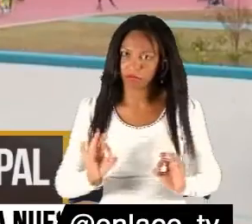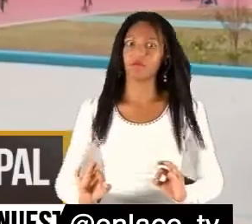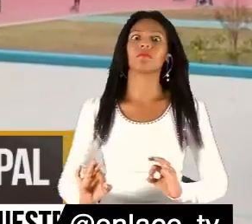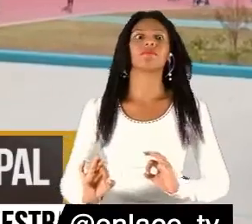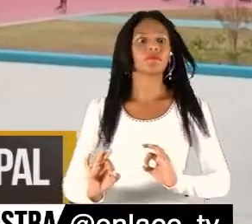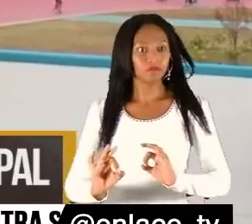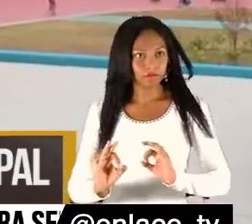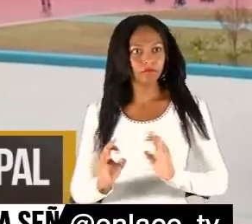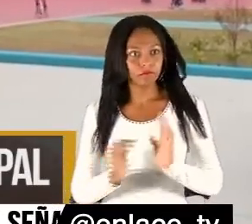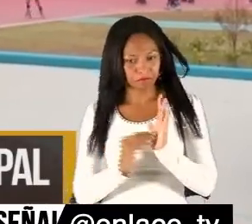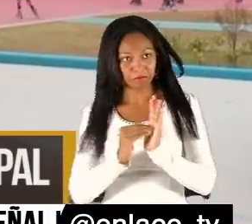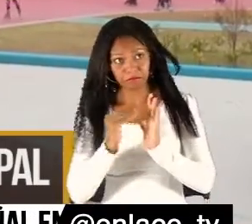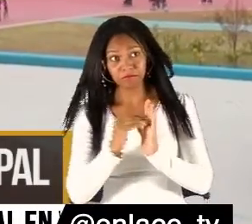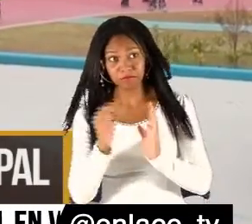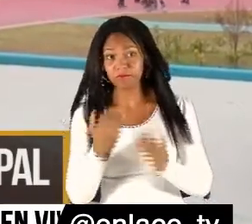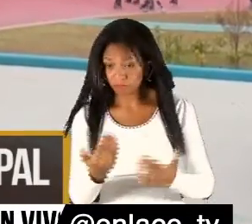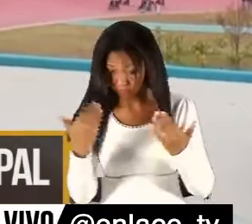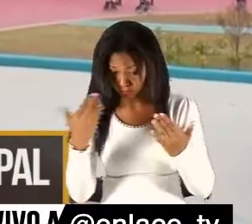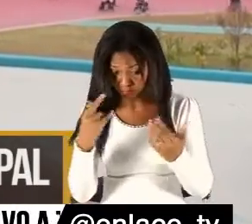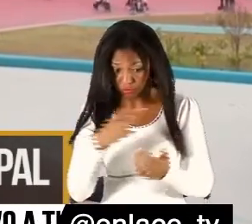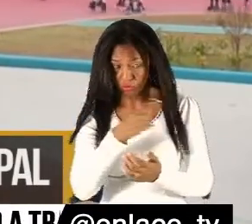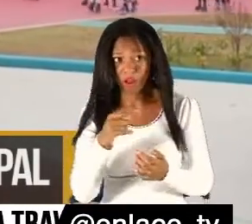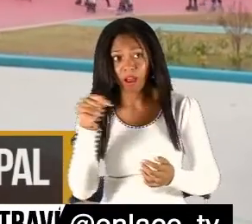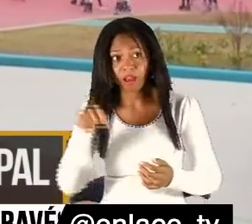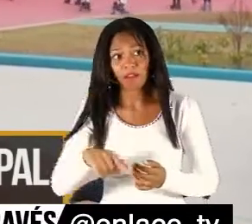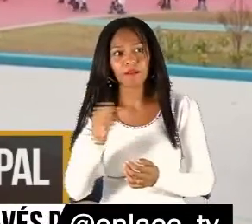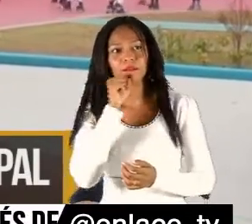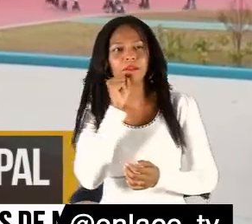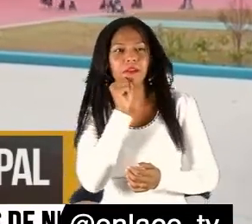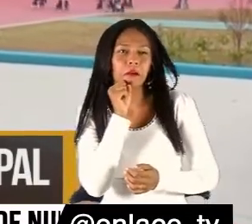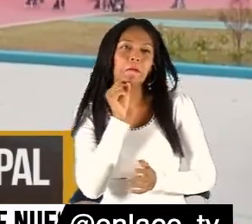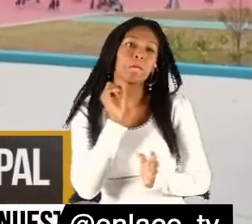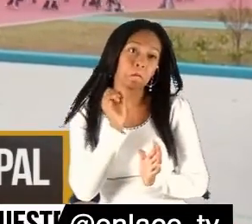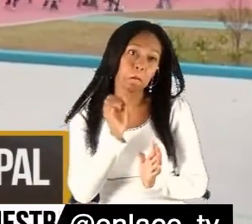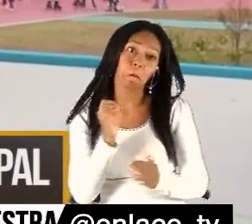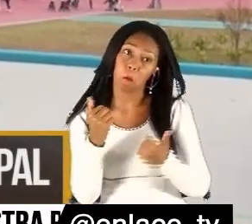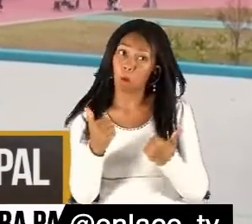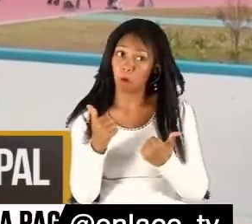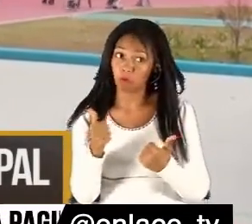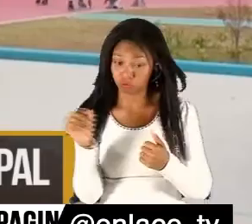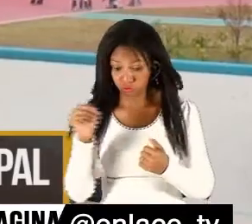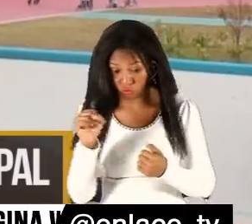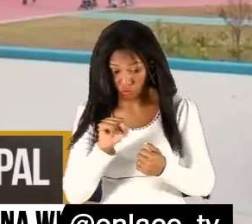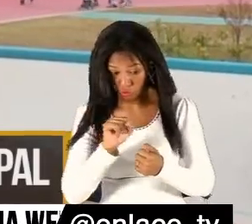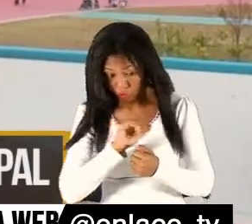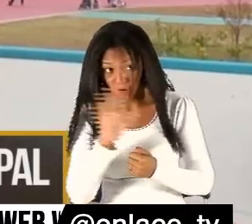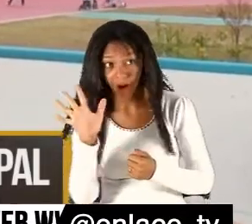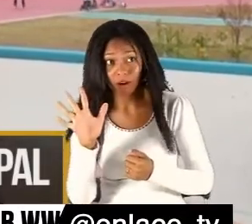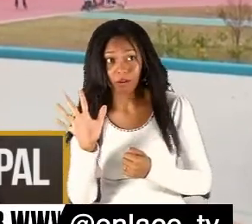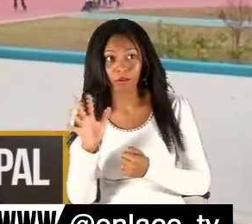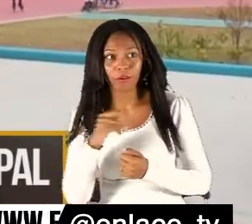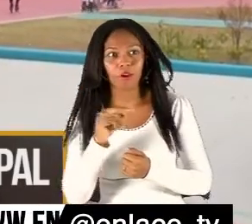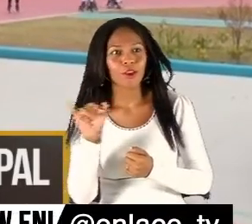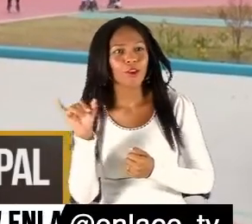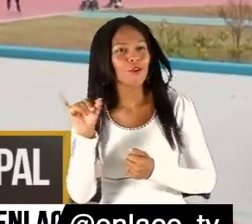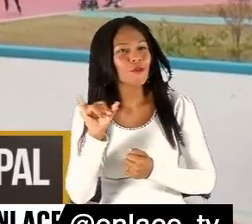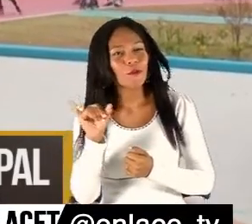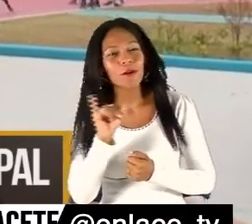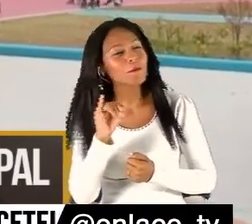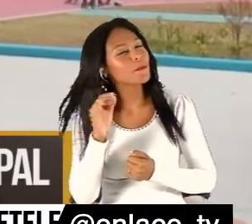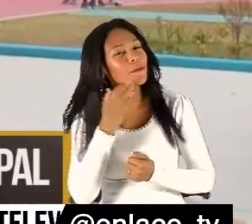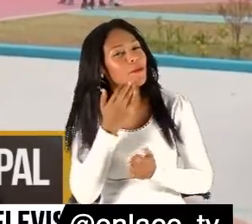una de las ciudades que tiene a nivel regional un nivel aceptable, bueno. Es como una de las